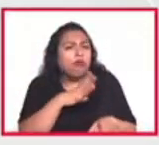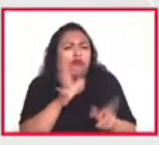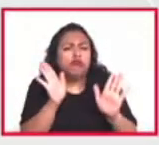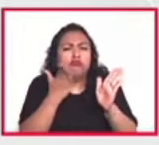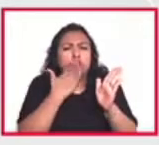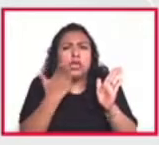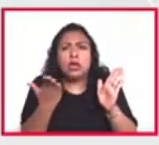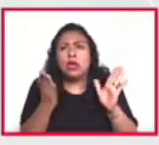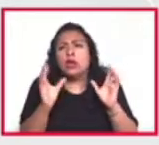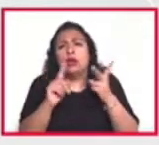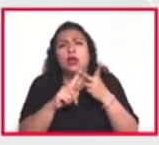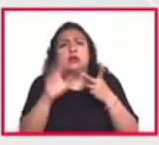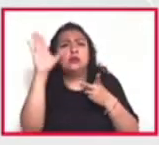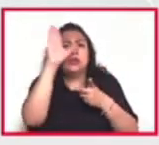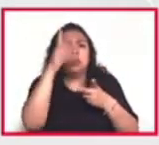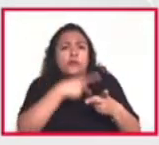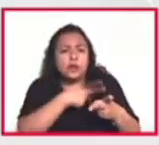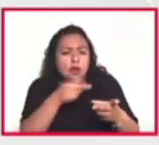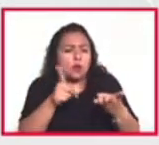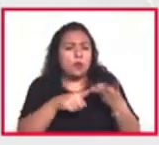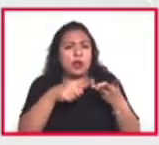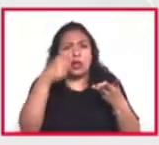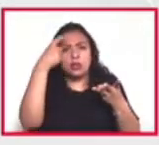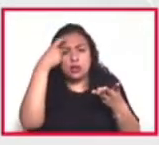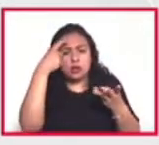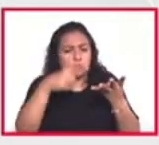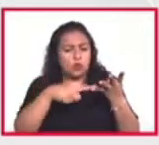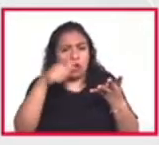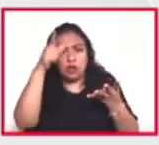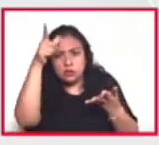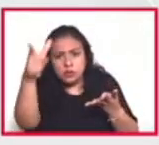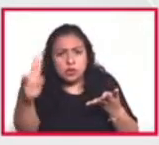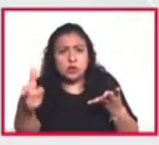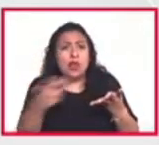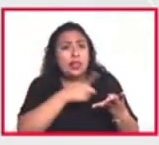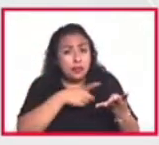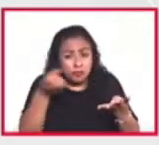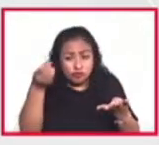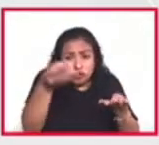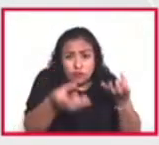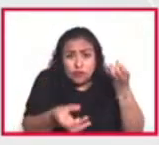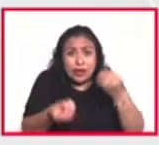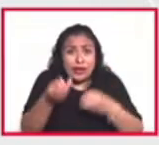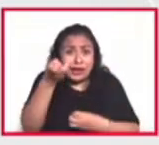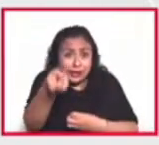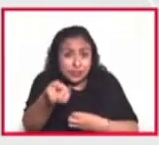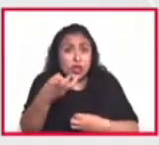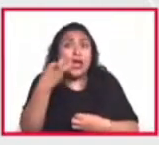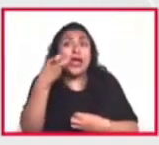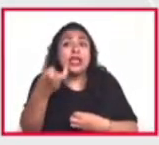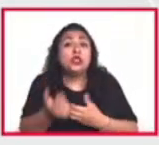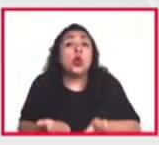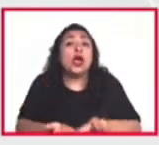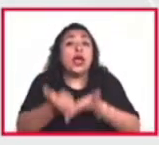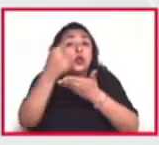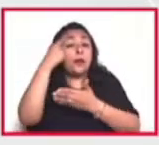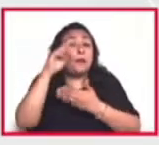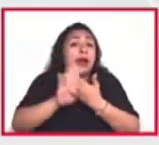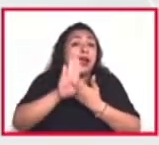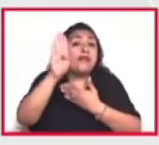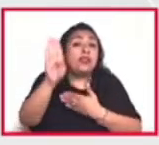científica, intelectual, espiritual. Tenemos que enriquecer eso, porque eso es lo que va a prevenir la pobreza y la